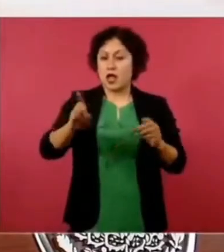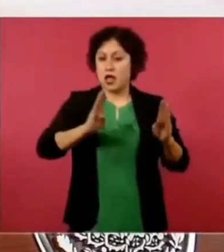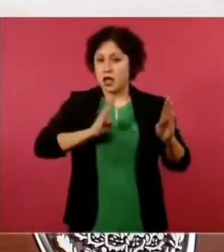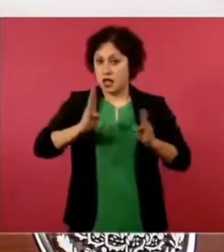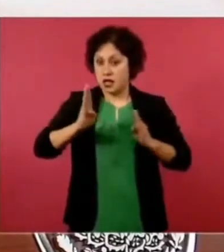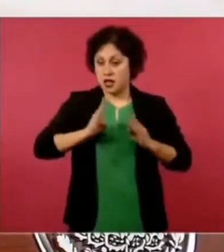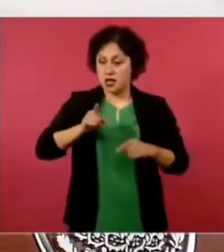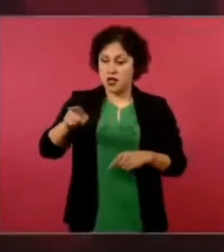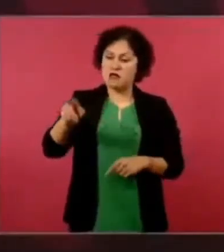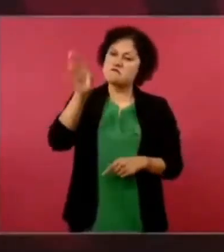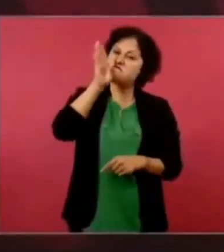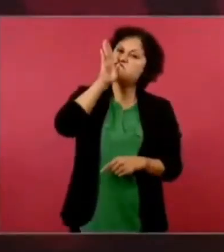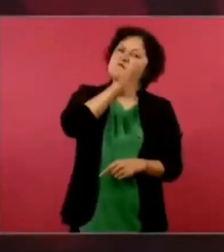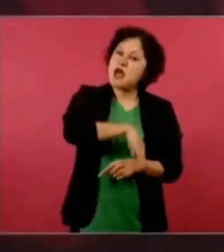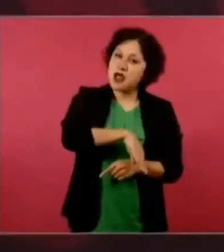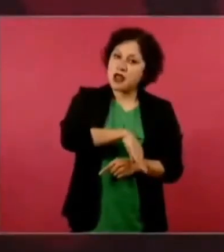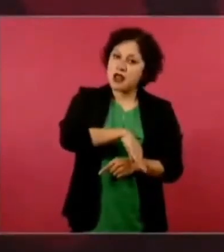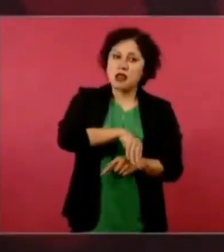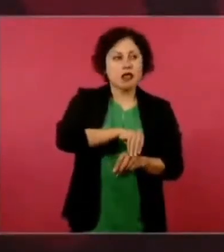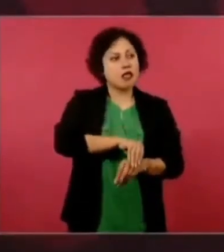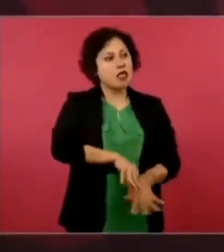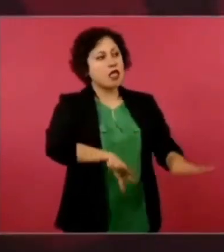para debilitarlo.